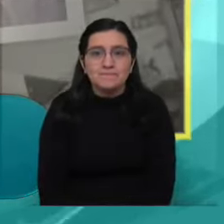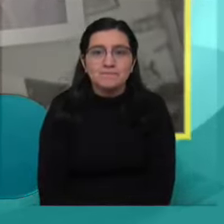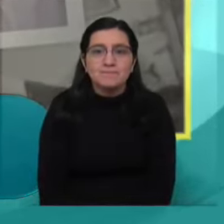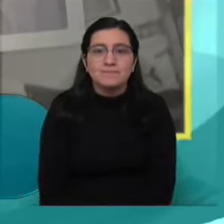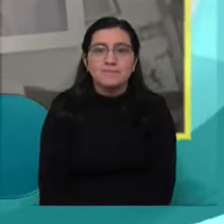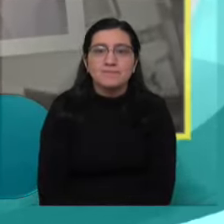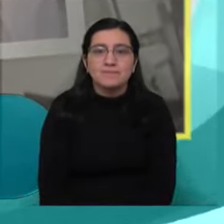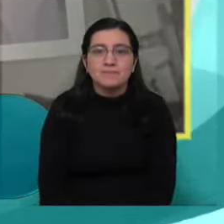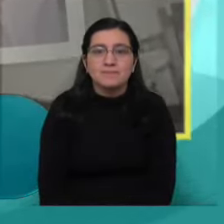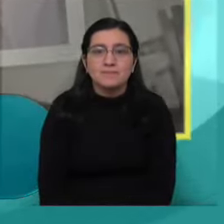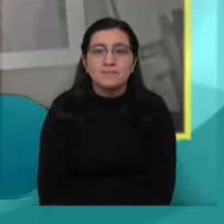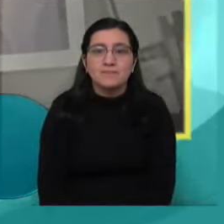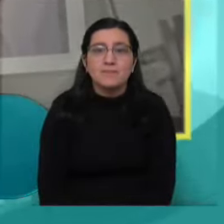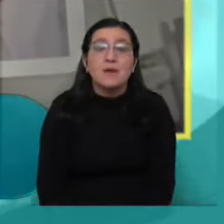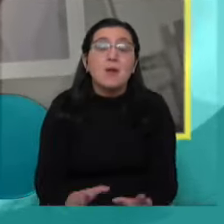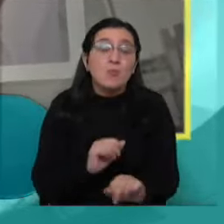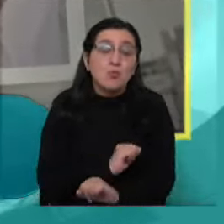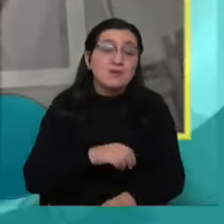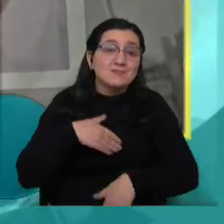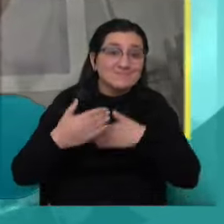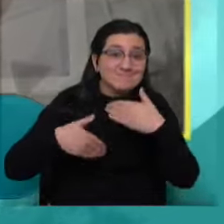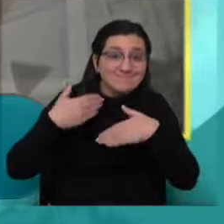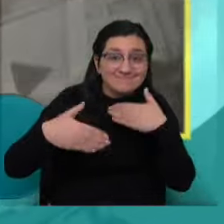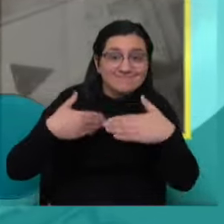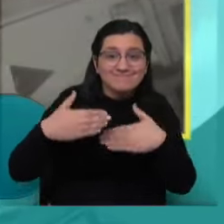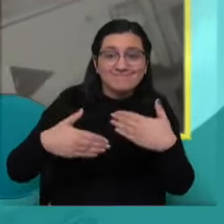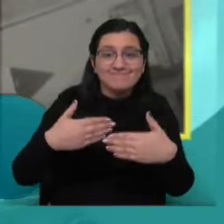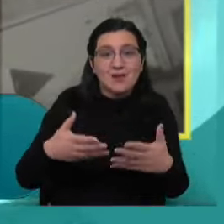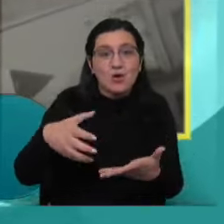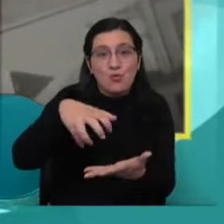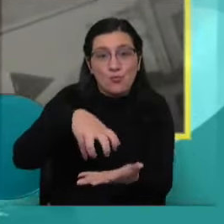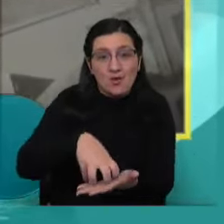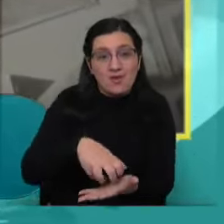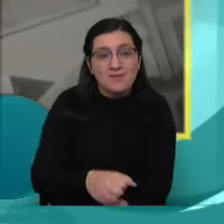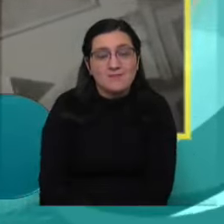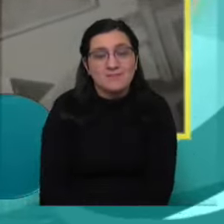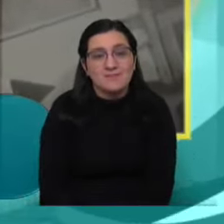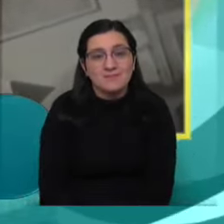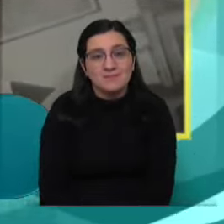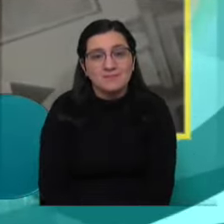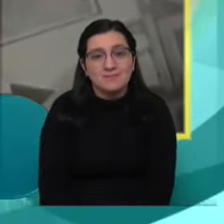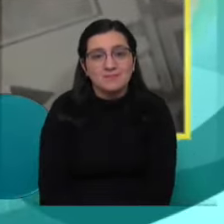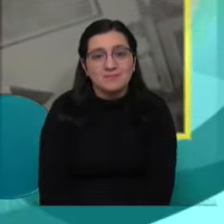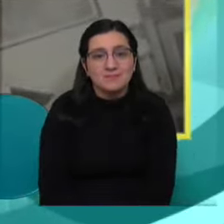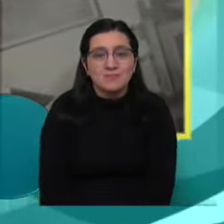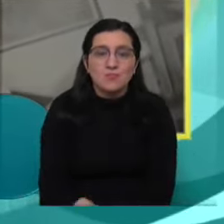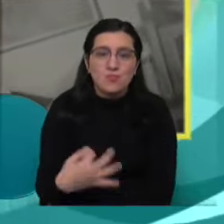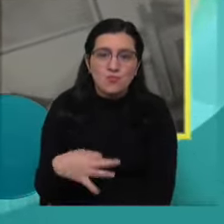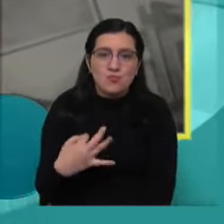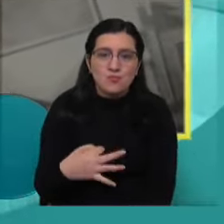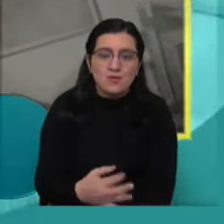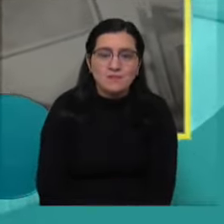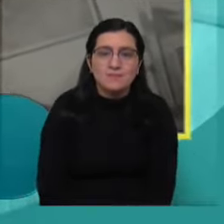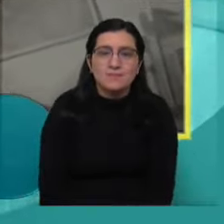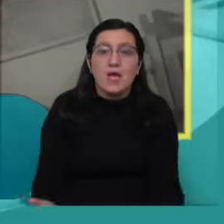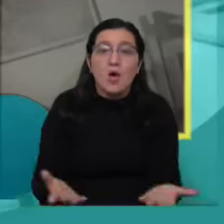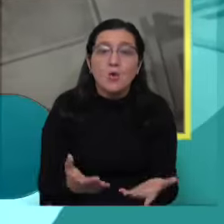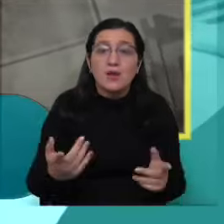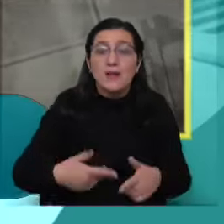es la llevar adelante el el espacio el entendimiento exactamente muy bien entonces pasemos al